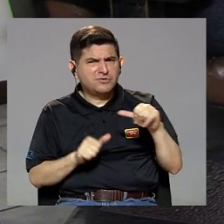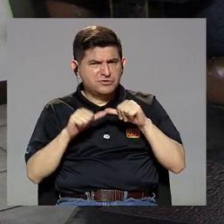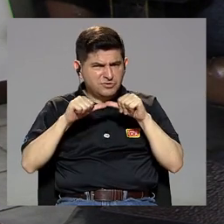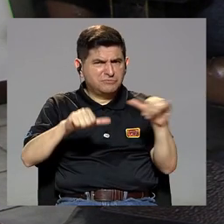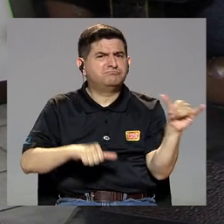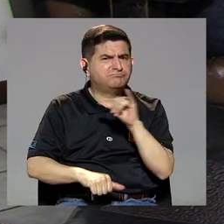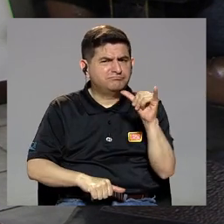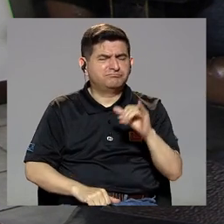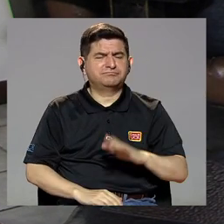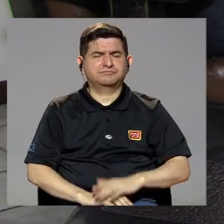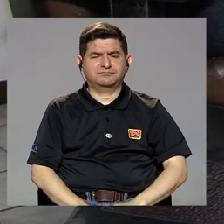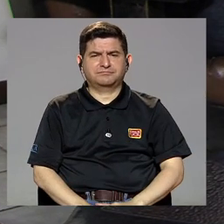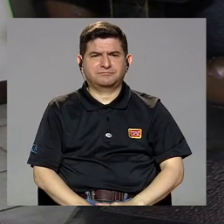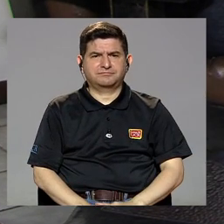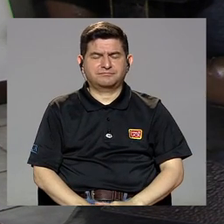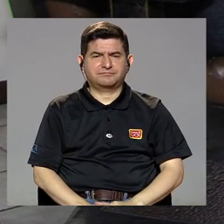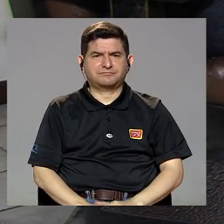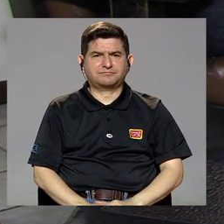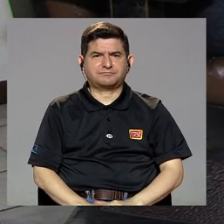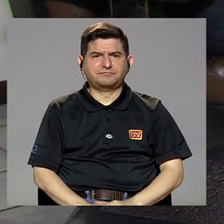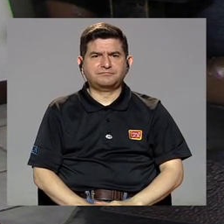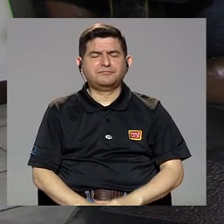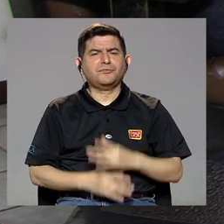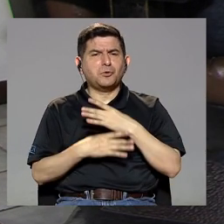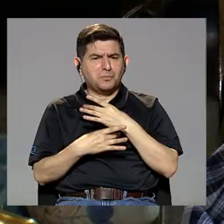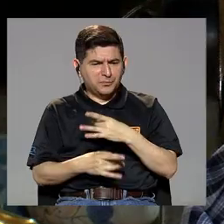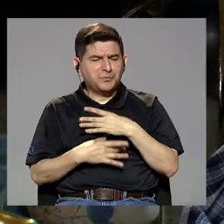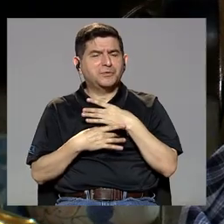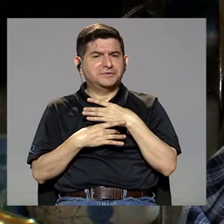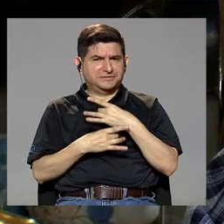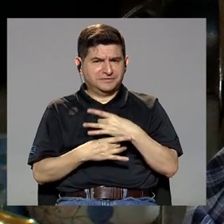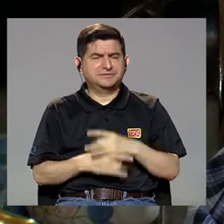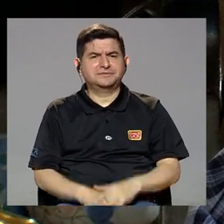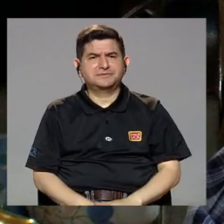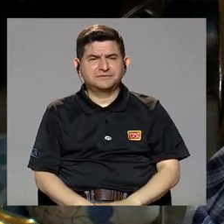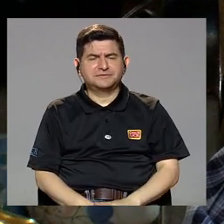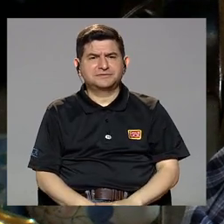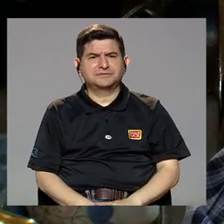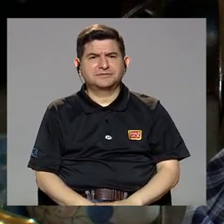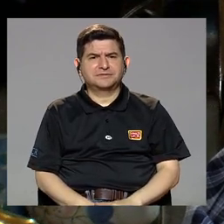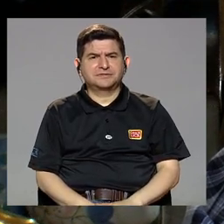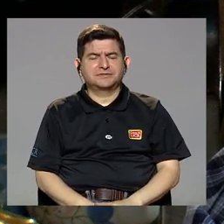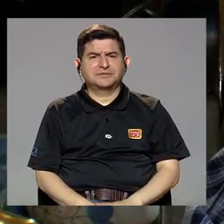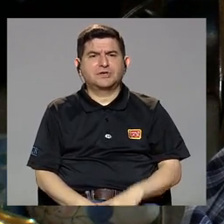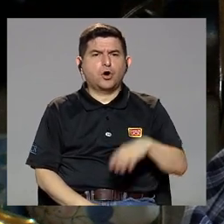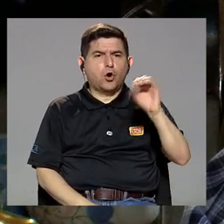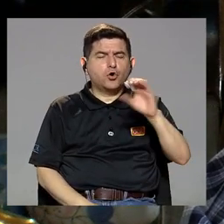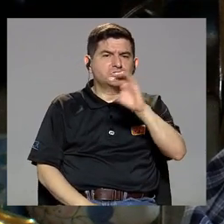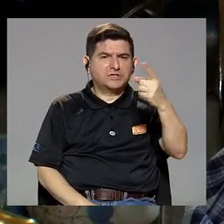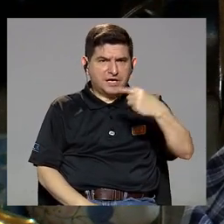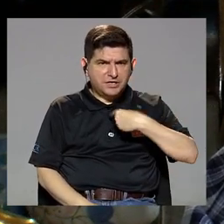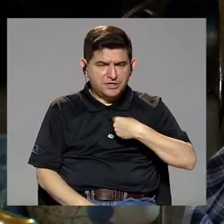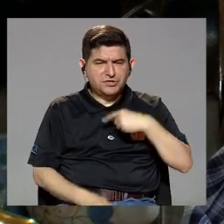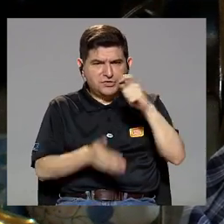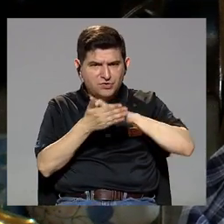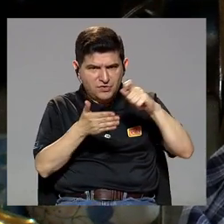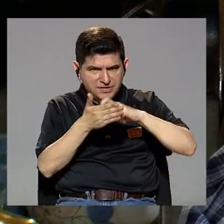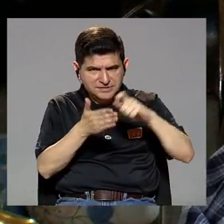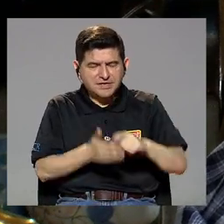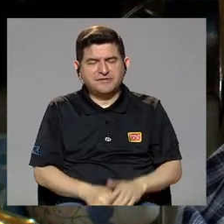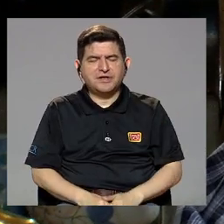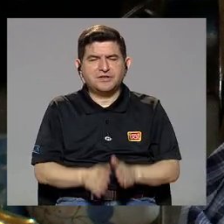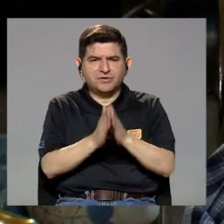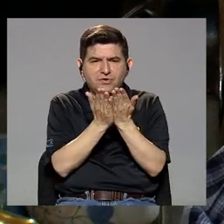todavía es interesante oscar y yo estamos suscribiendo un nivel esto sobre la historia de río cuba